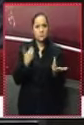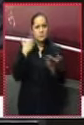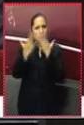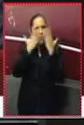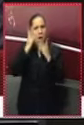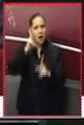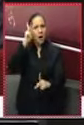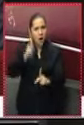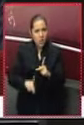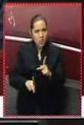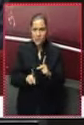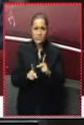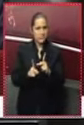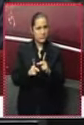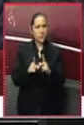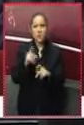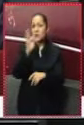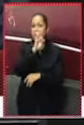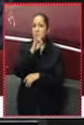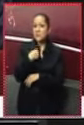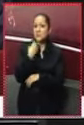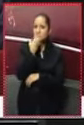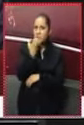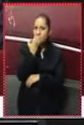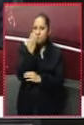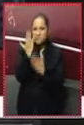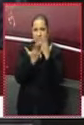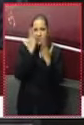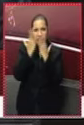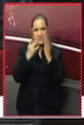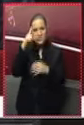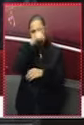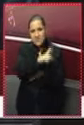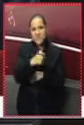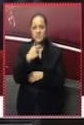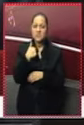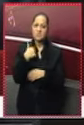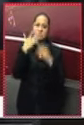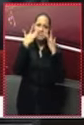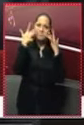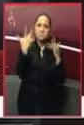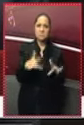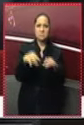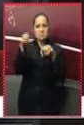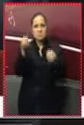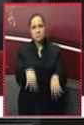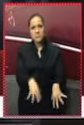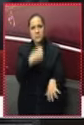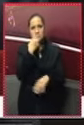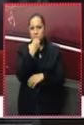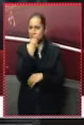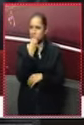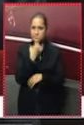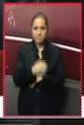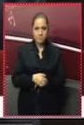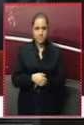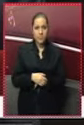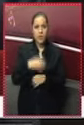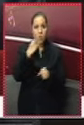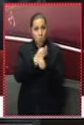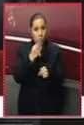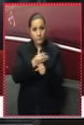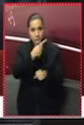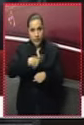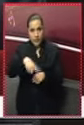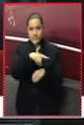aspiraciones o que deserten del sistema educativo. Porque con las medidas propuestas en el dictamen buscamos